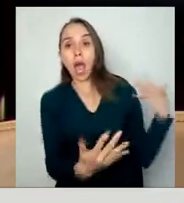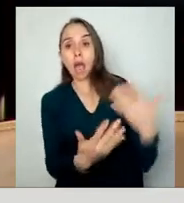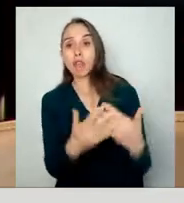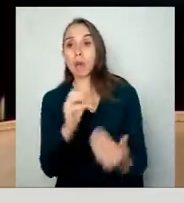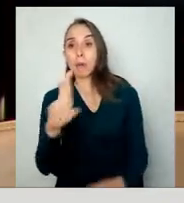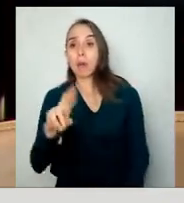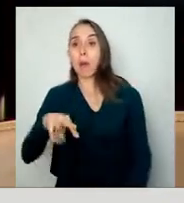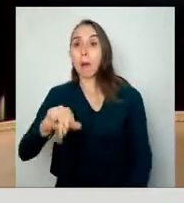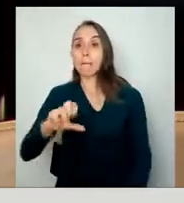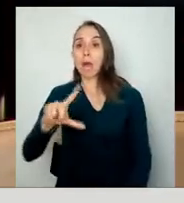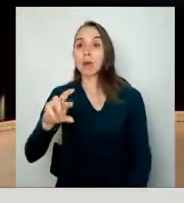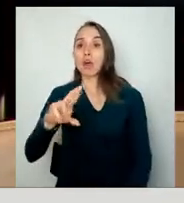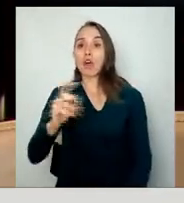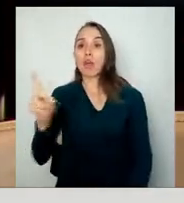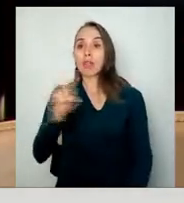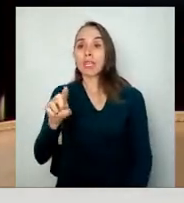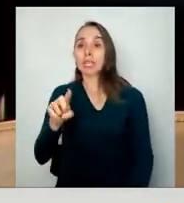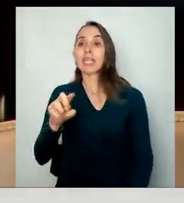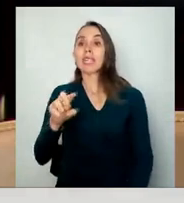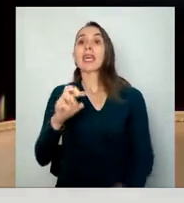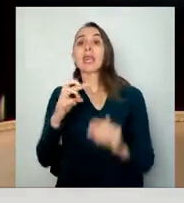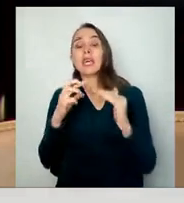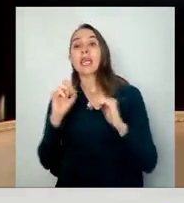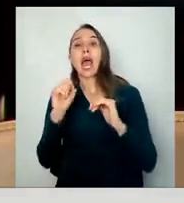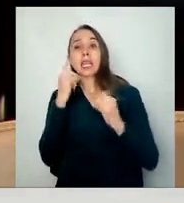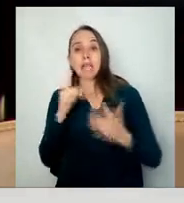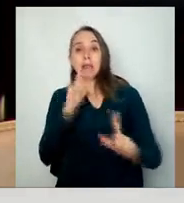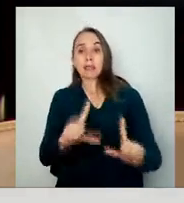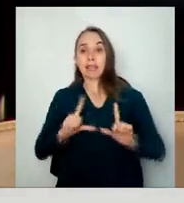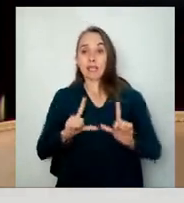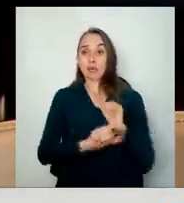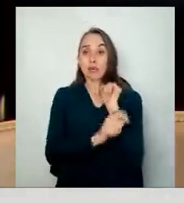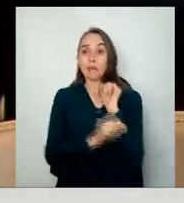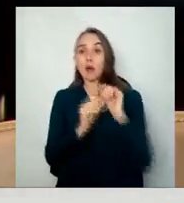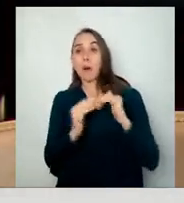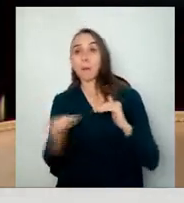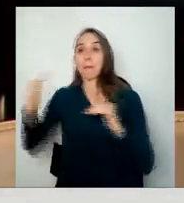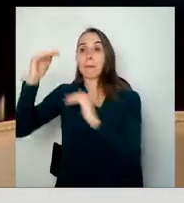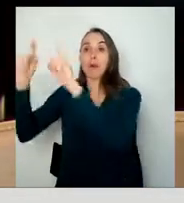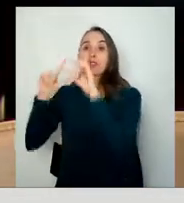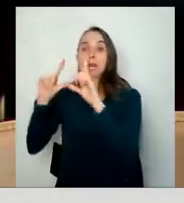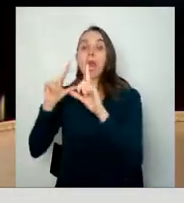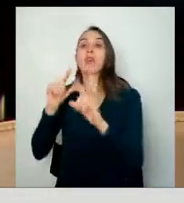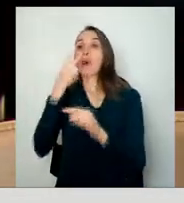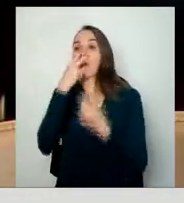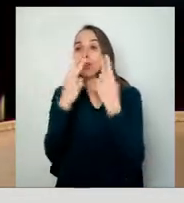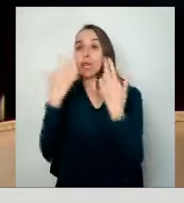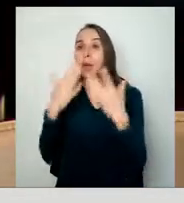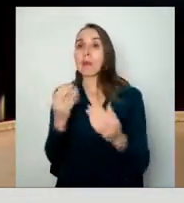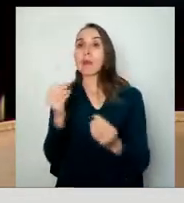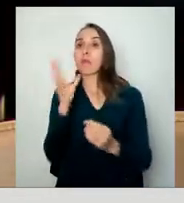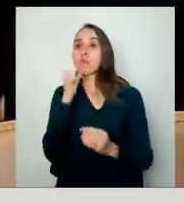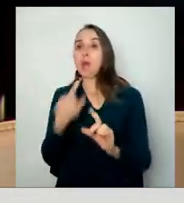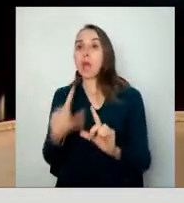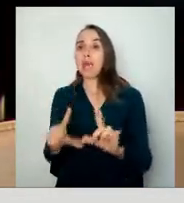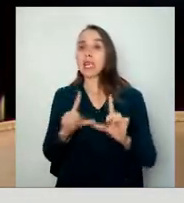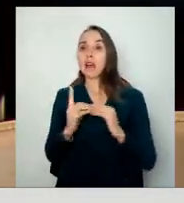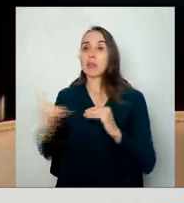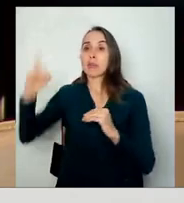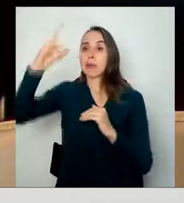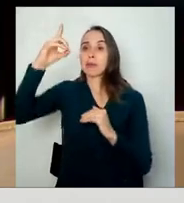que se trataba de un posgrado Aunque en esa época era mal visto que un abogado no contara con ese grado hoy tenemos